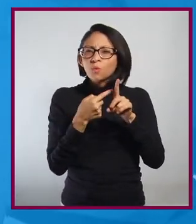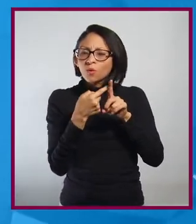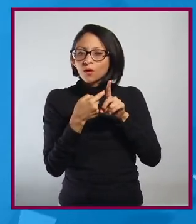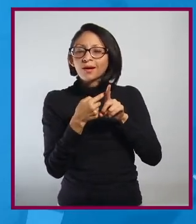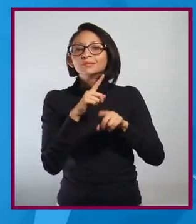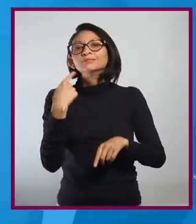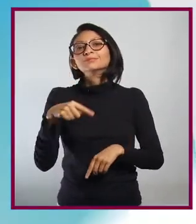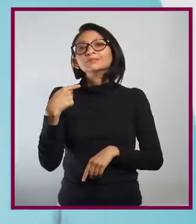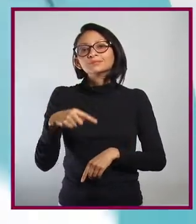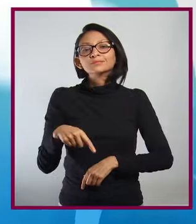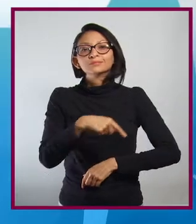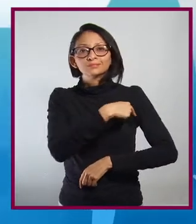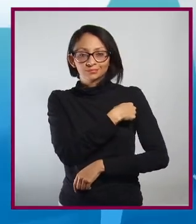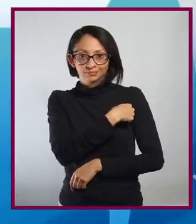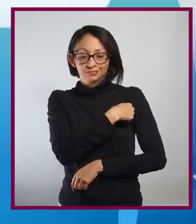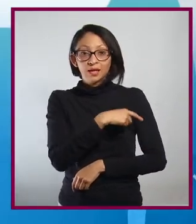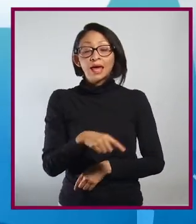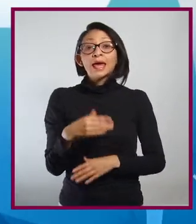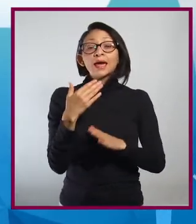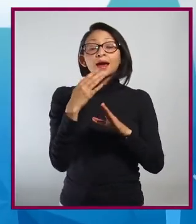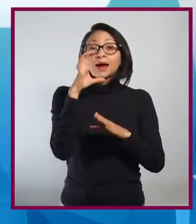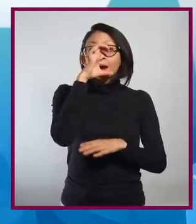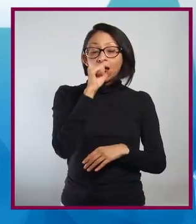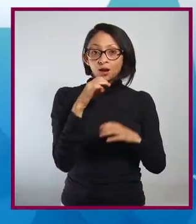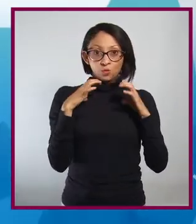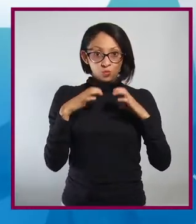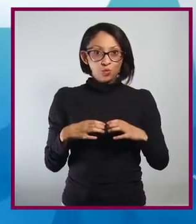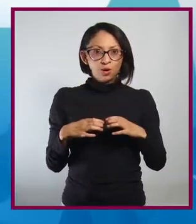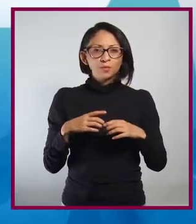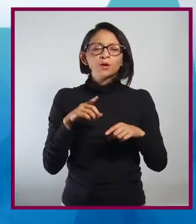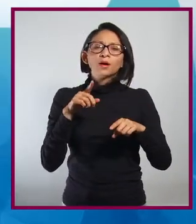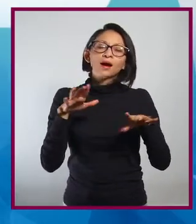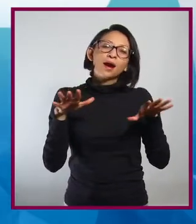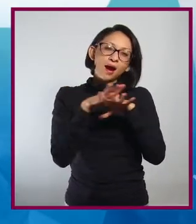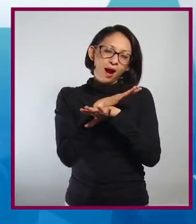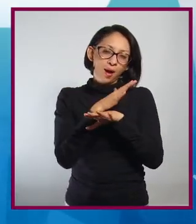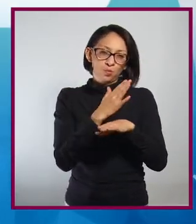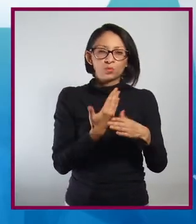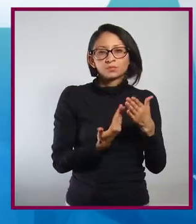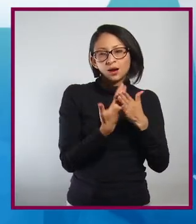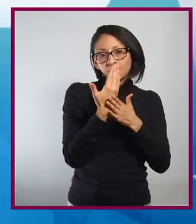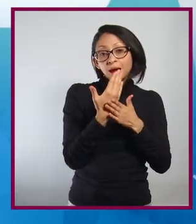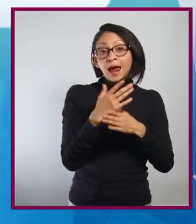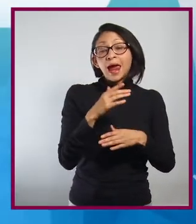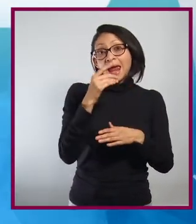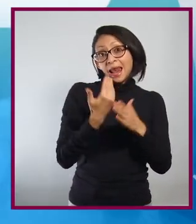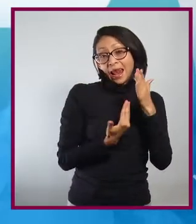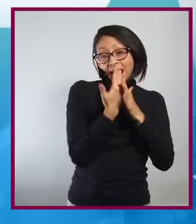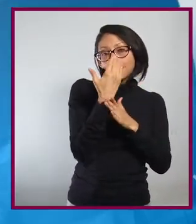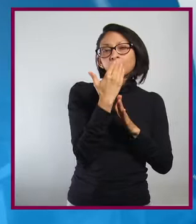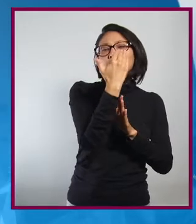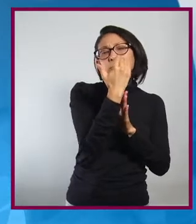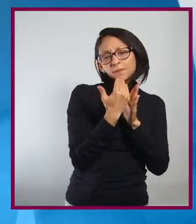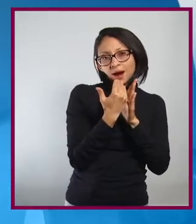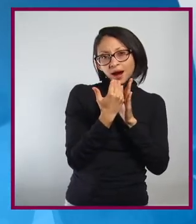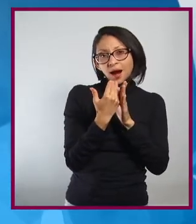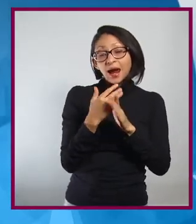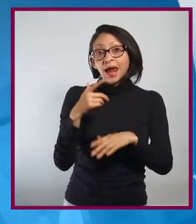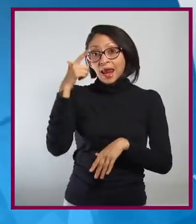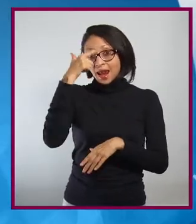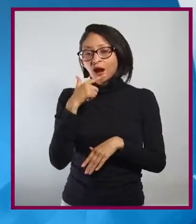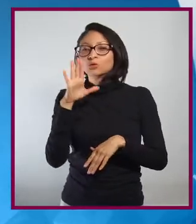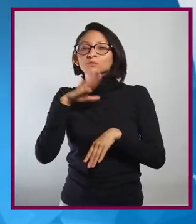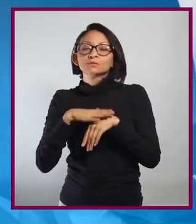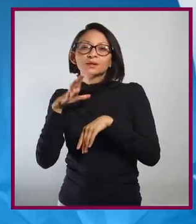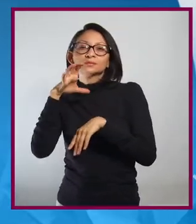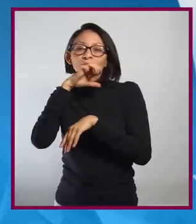un termómetro. La temperatura corporal varía durante el día. Es más baja por la mañana y más alta por la tarde y